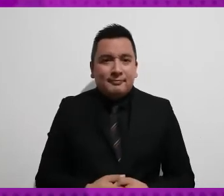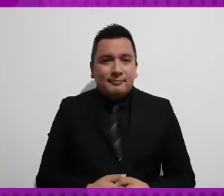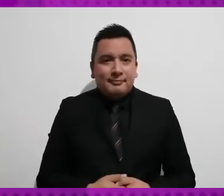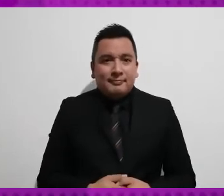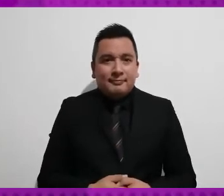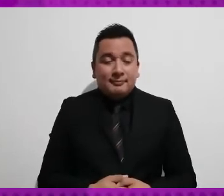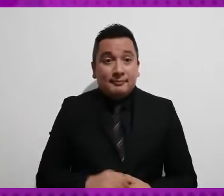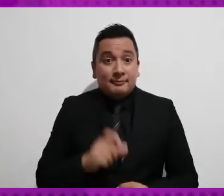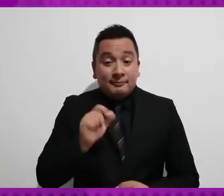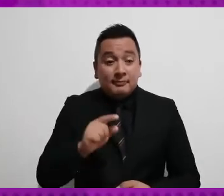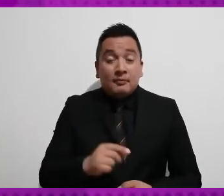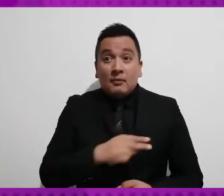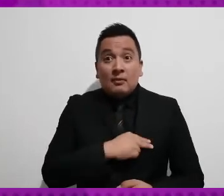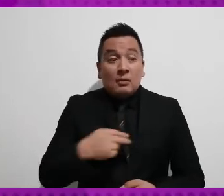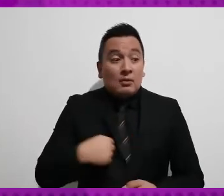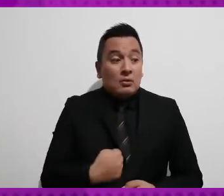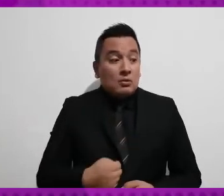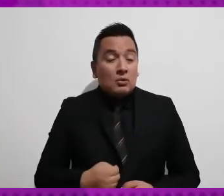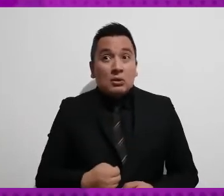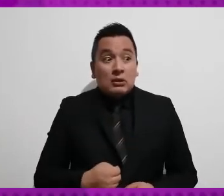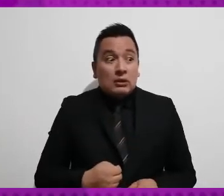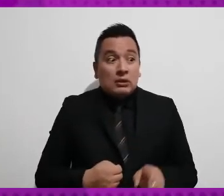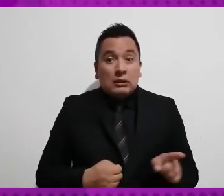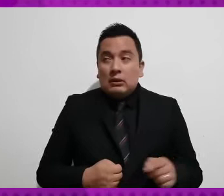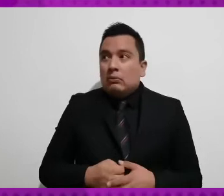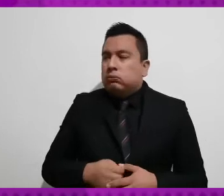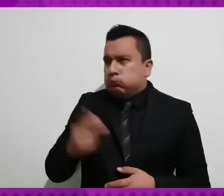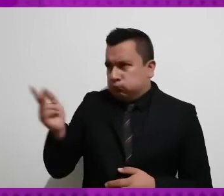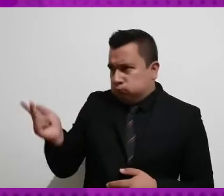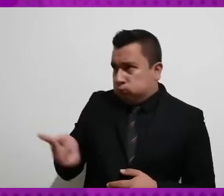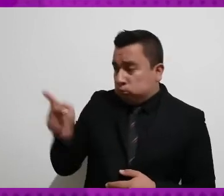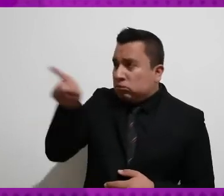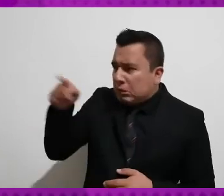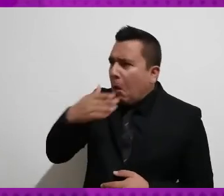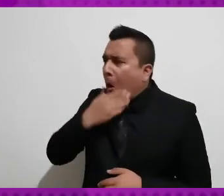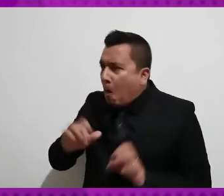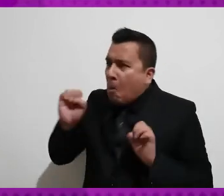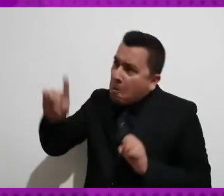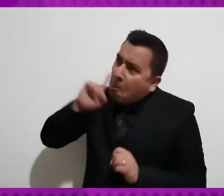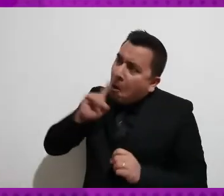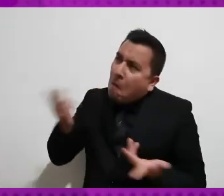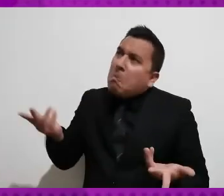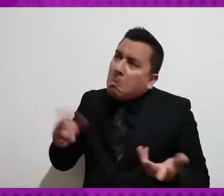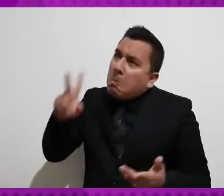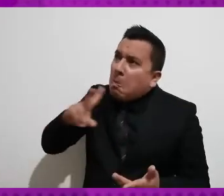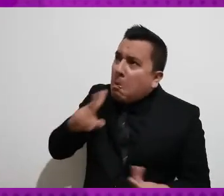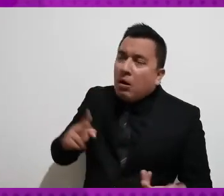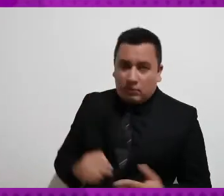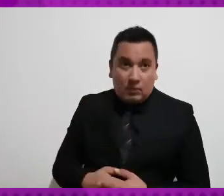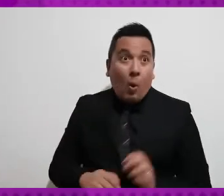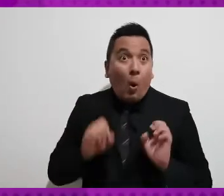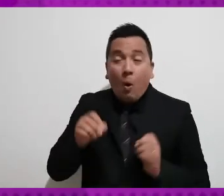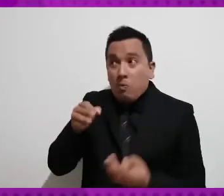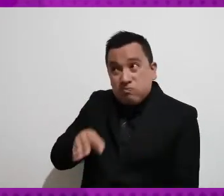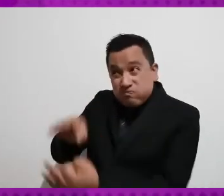Después, evitaremos cuestionar a la persona sobre su identidad y evitaremos realizar actos intimidatorios